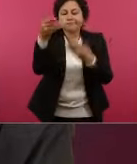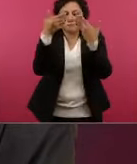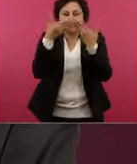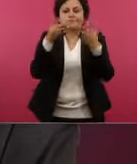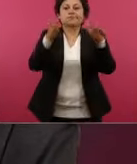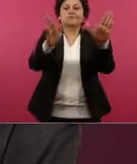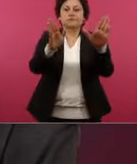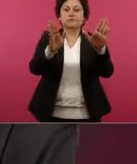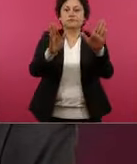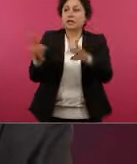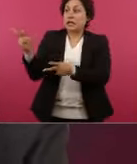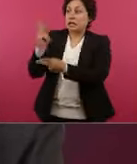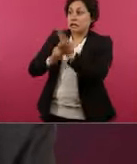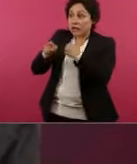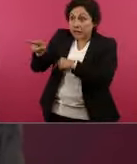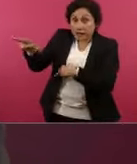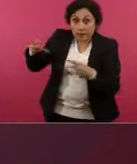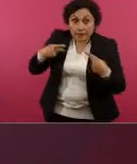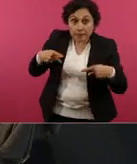Entre más avancemos,